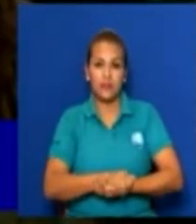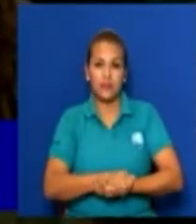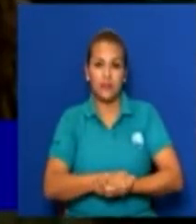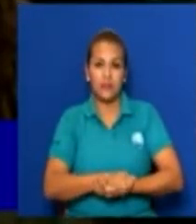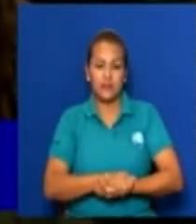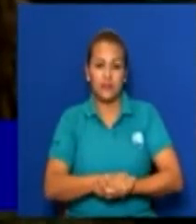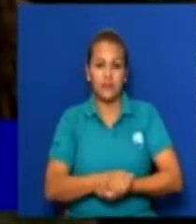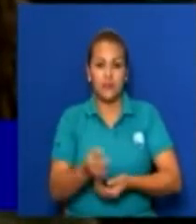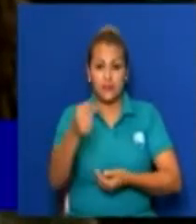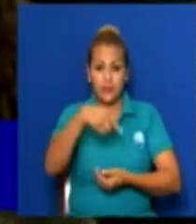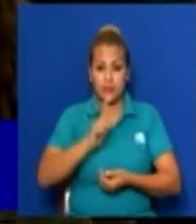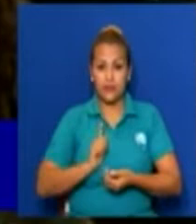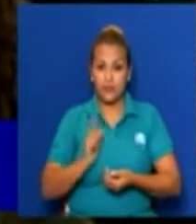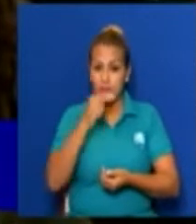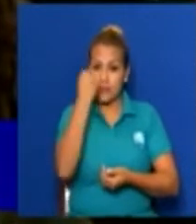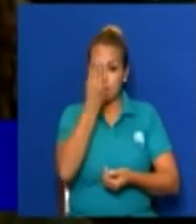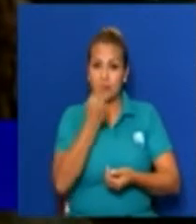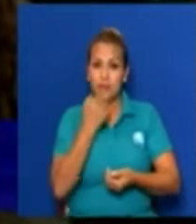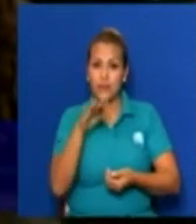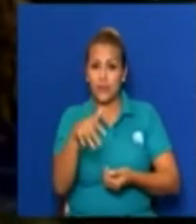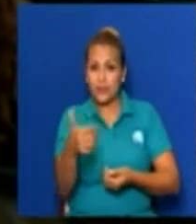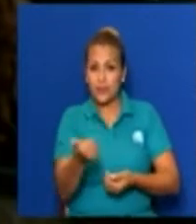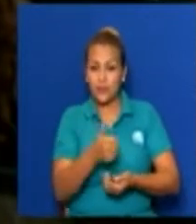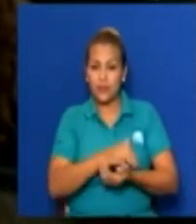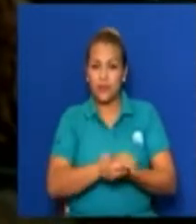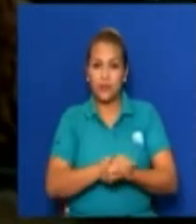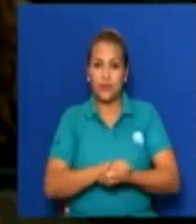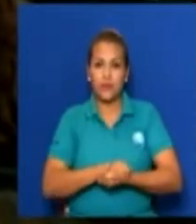Aquí tenemos otra.